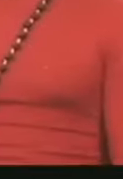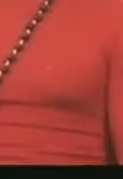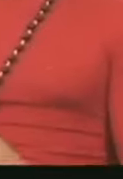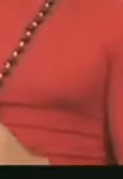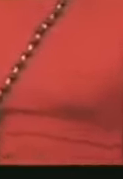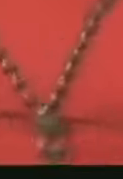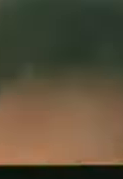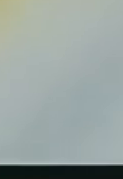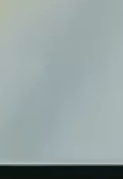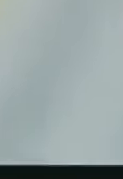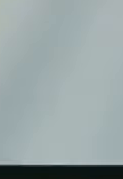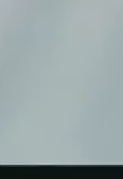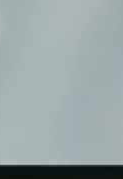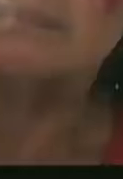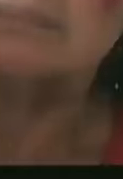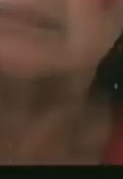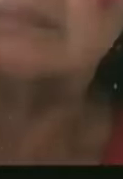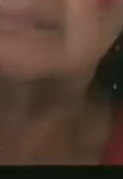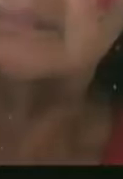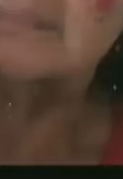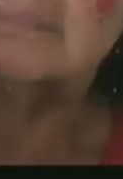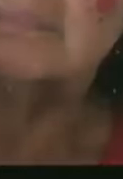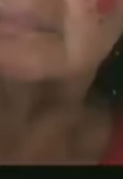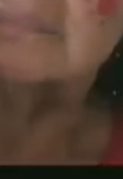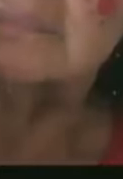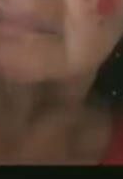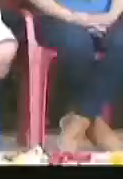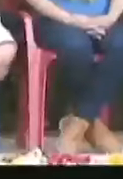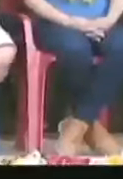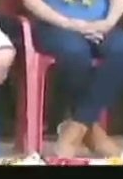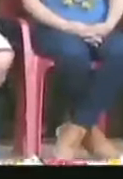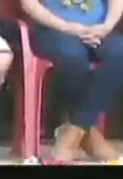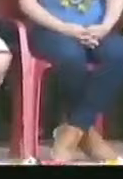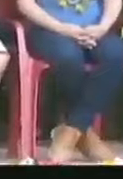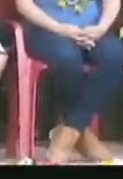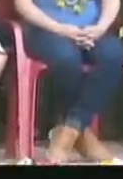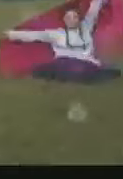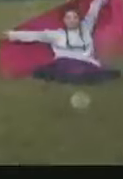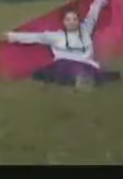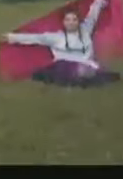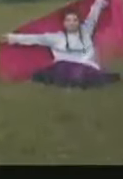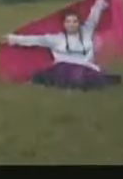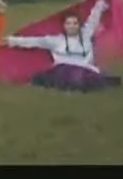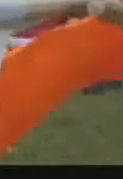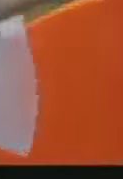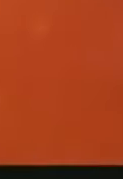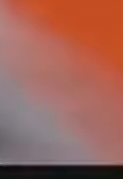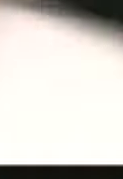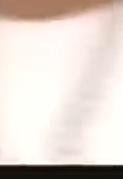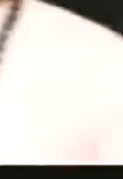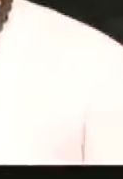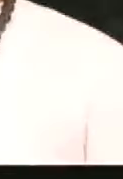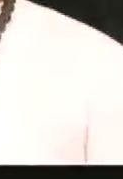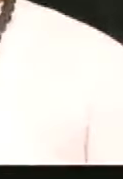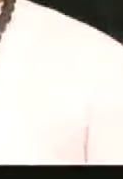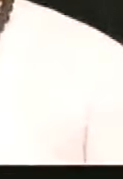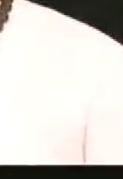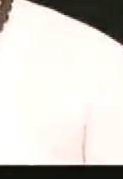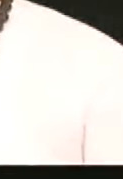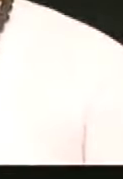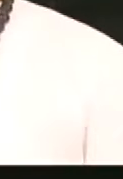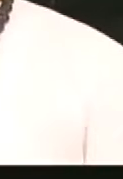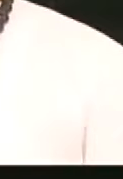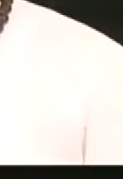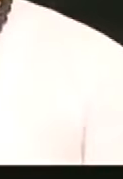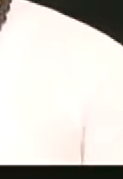amor a la libertad. Si alguien tiene la energía espiritual de Dios y sus bendiciones, son nuestros pueblos indígenas. Nazna